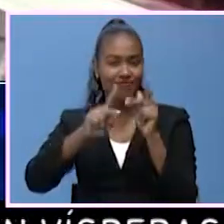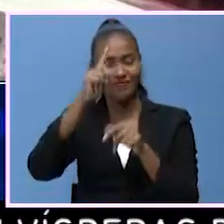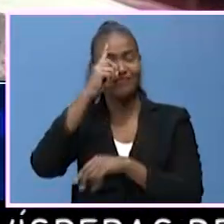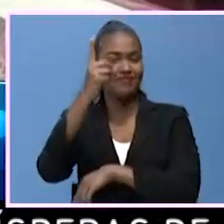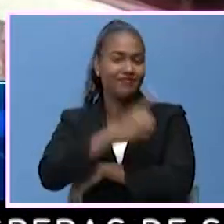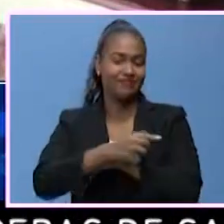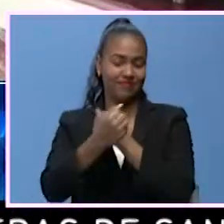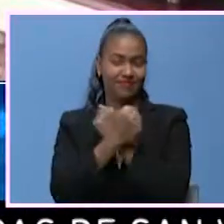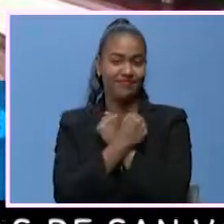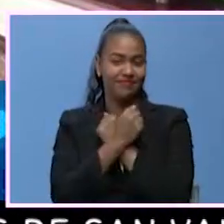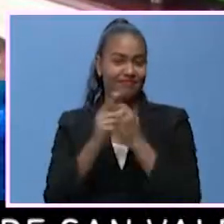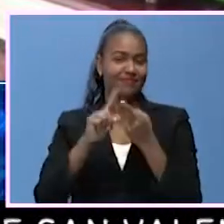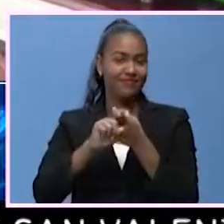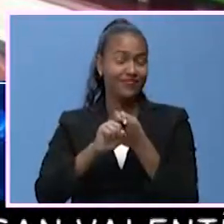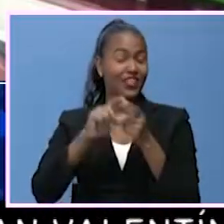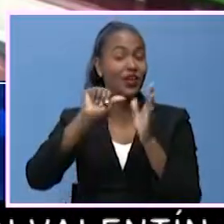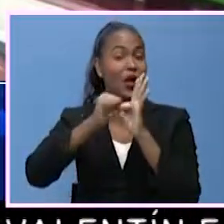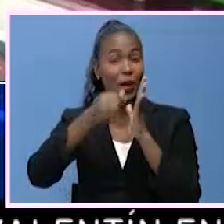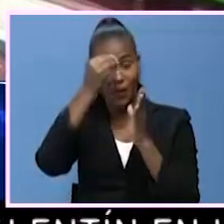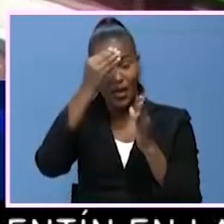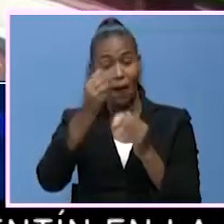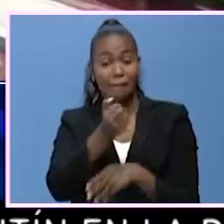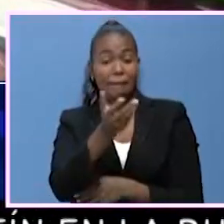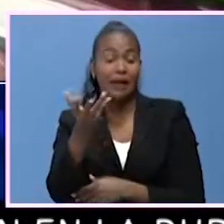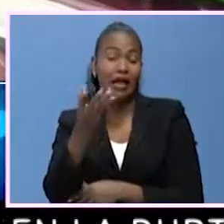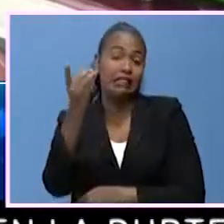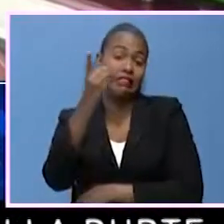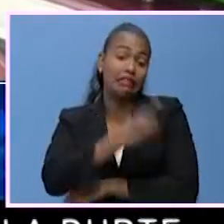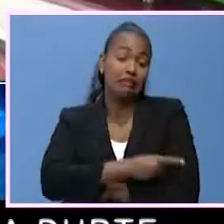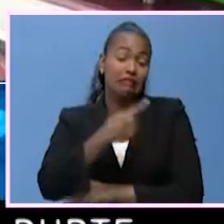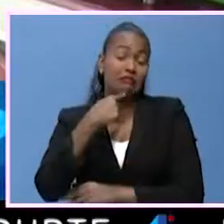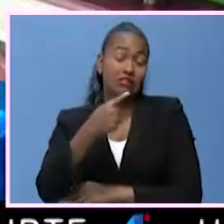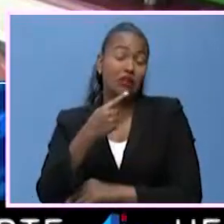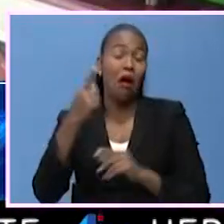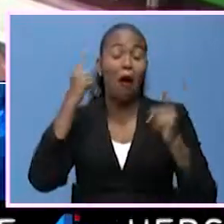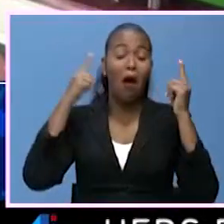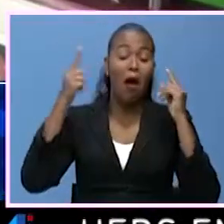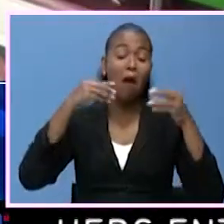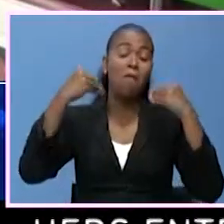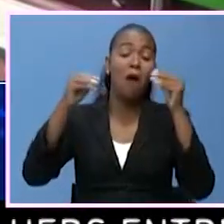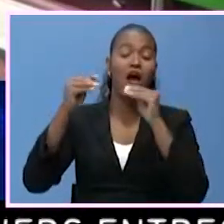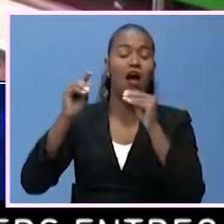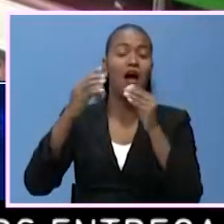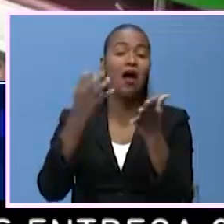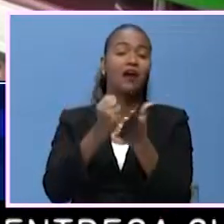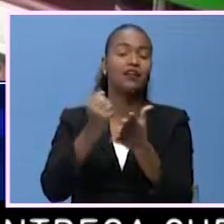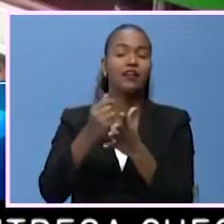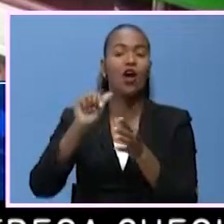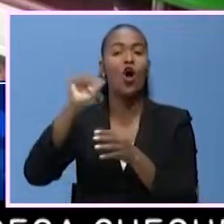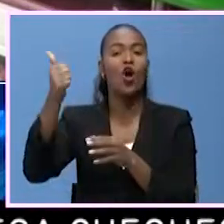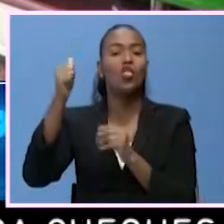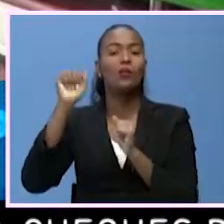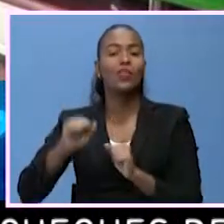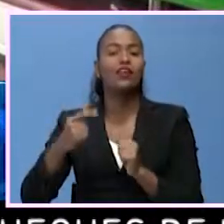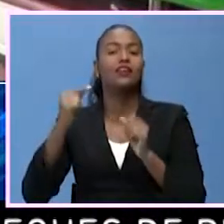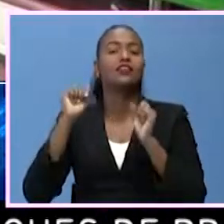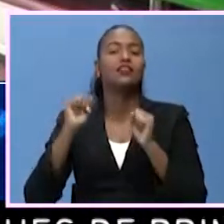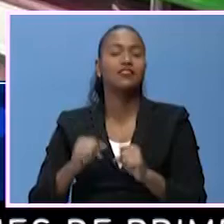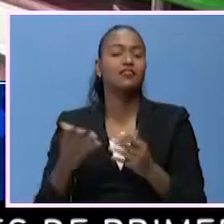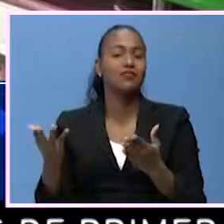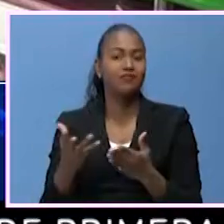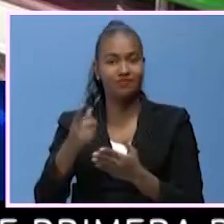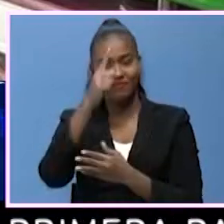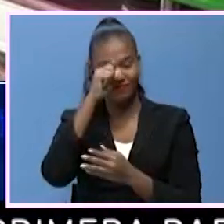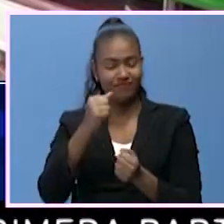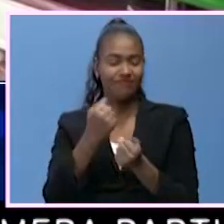Día del Amor y la Amistad. Reitero, para algunos un día meramente comercial, para otros un día de escape y por supuesto